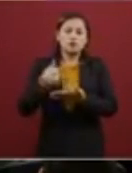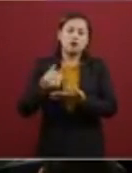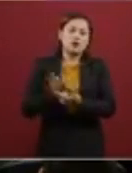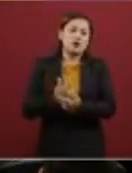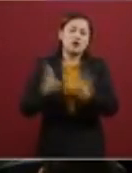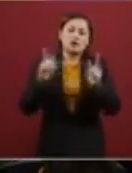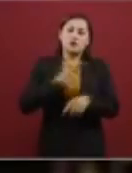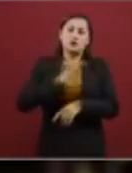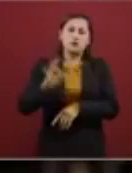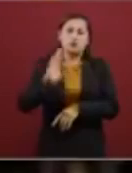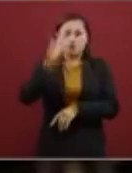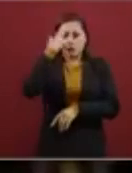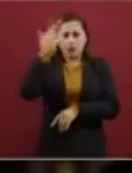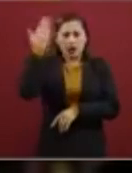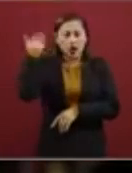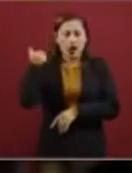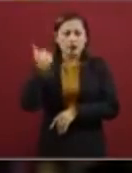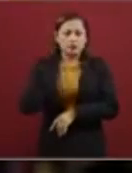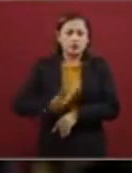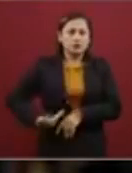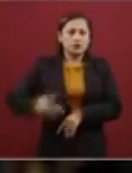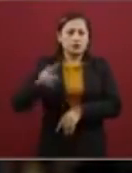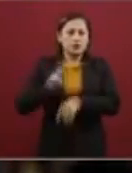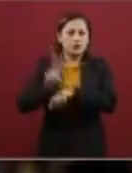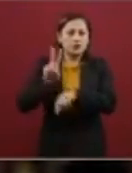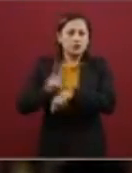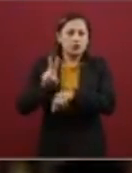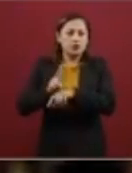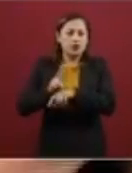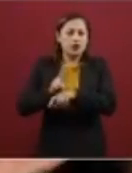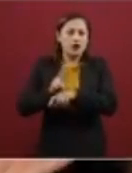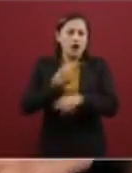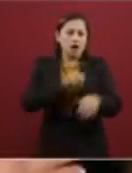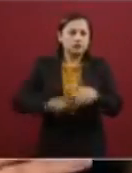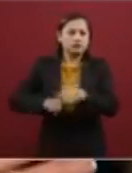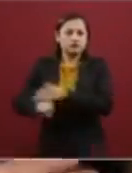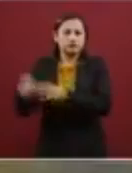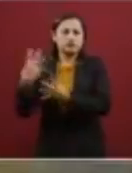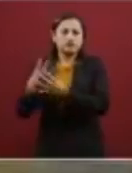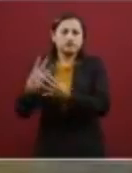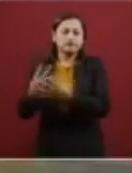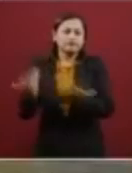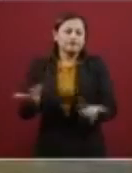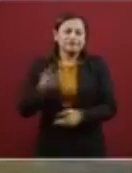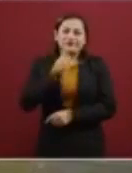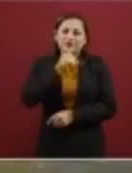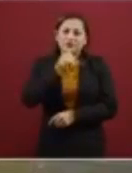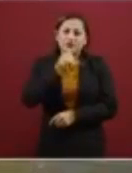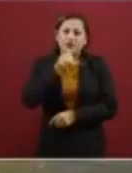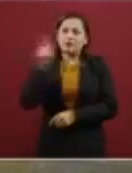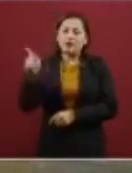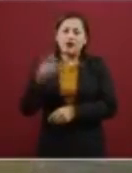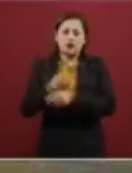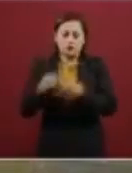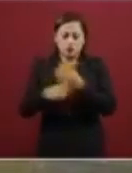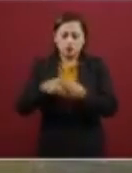Maduro nos detuviera en Venezuela. Todavía no nos regresan nuestros equipos ni la entrevista. Yo sé que usted no le